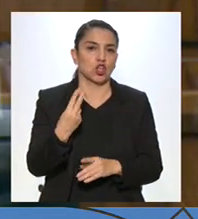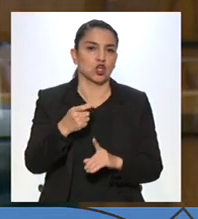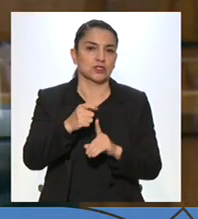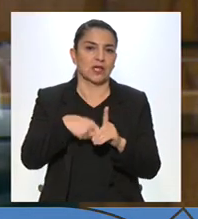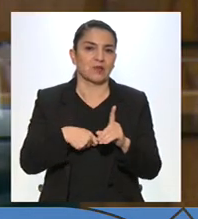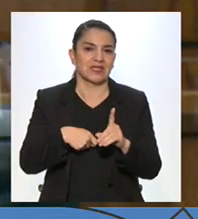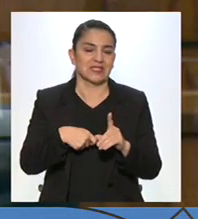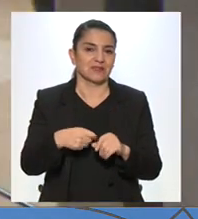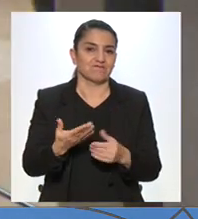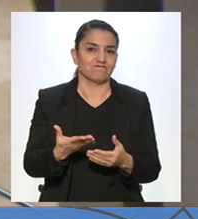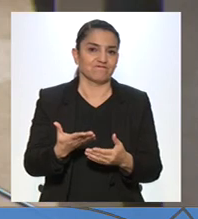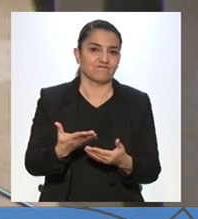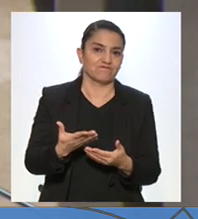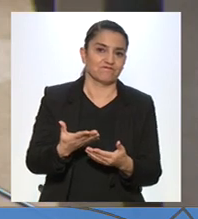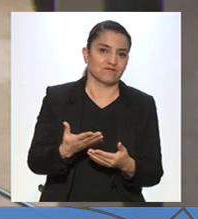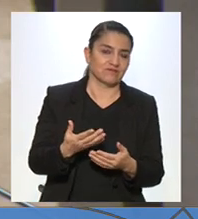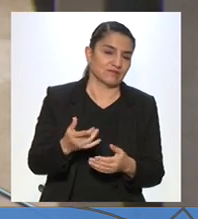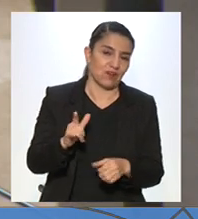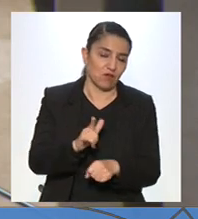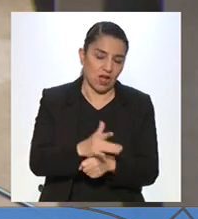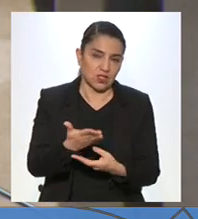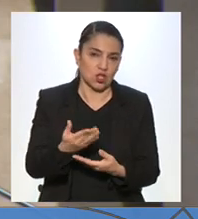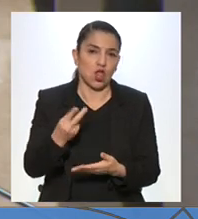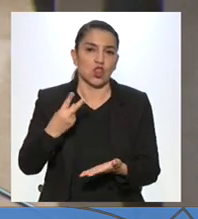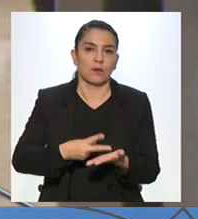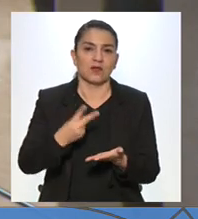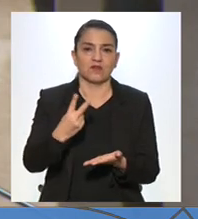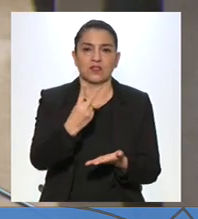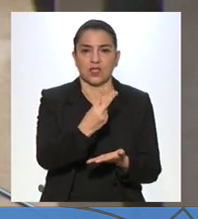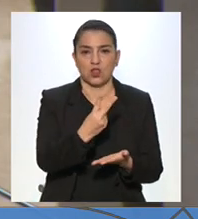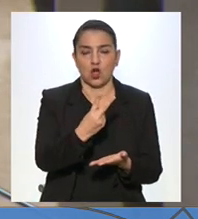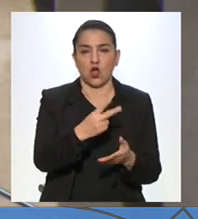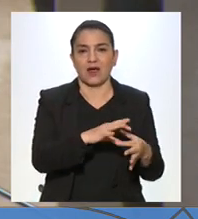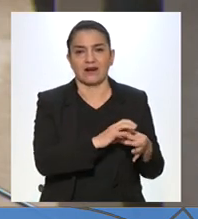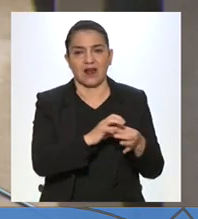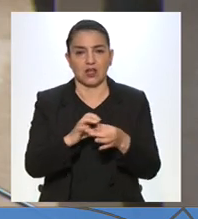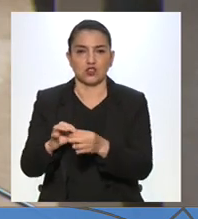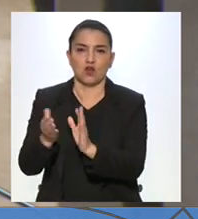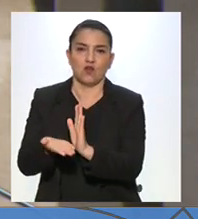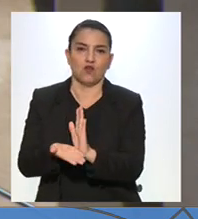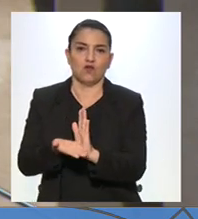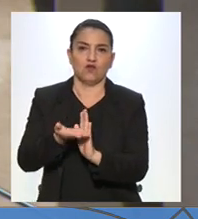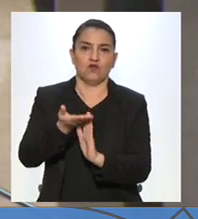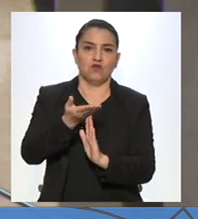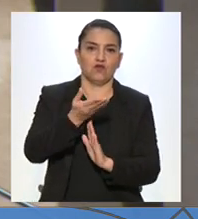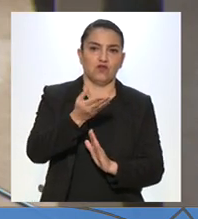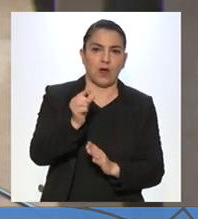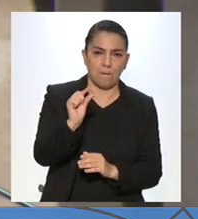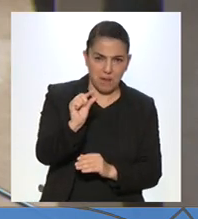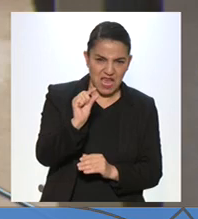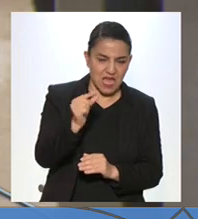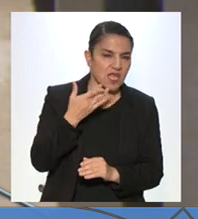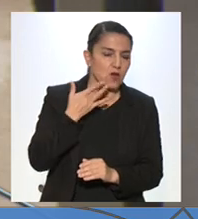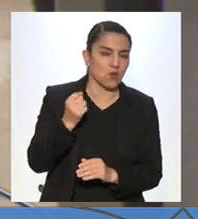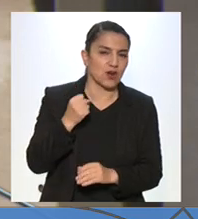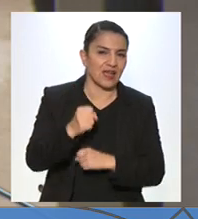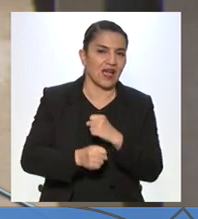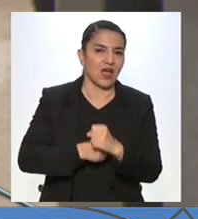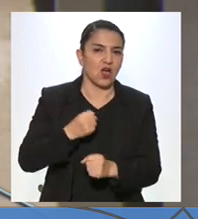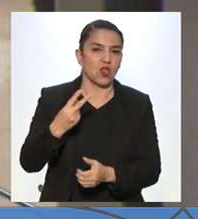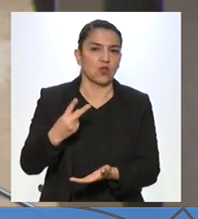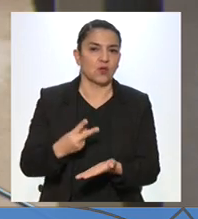engañosas. O sea, en el caso del 2022, la razón por la cual tenemos una cifra de crecimiento que parece pequeña es porque el